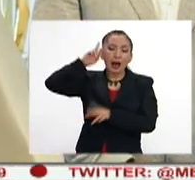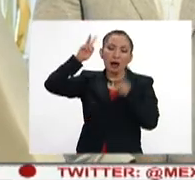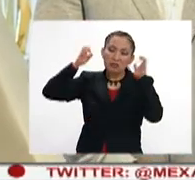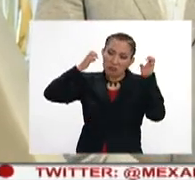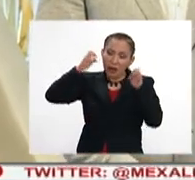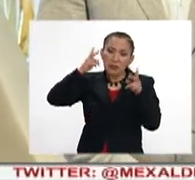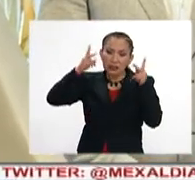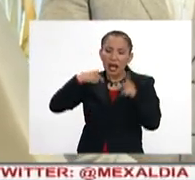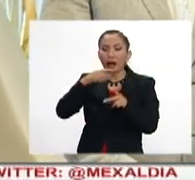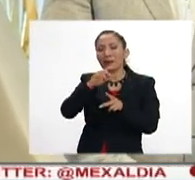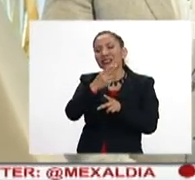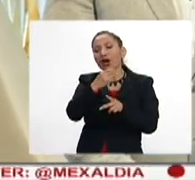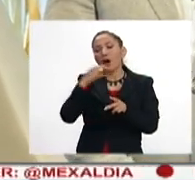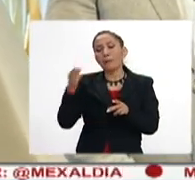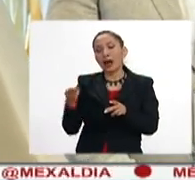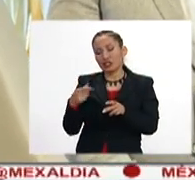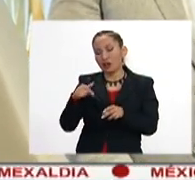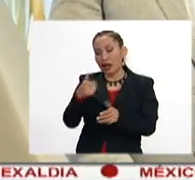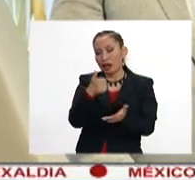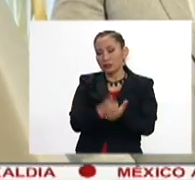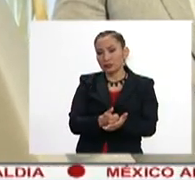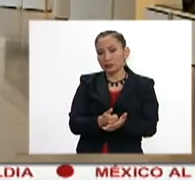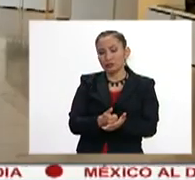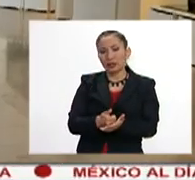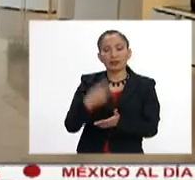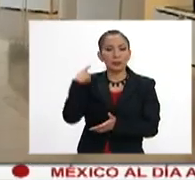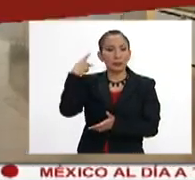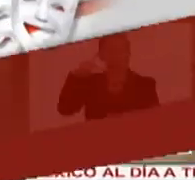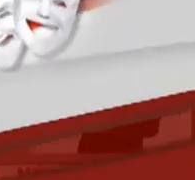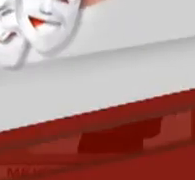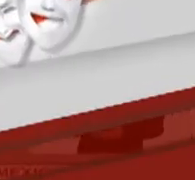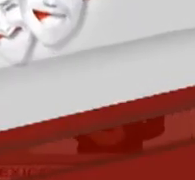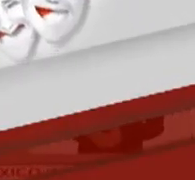visitar hasta el 25 de mayo en la capital poblana.